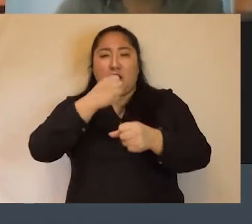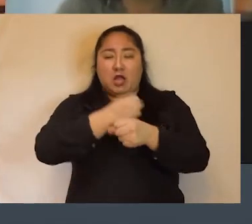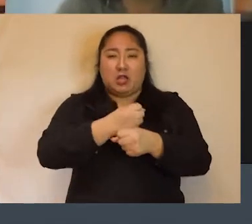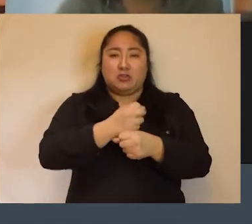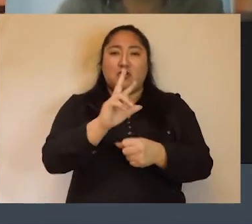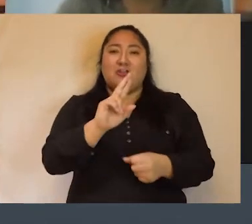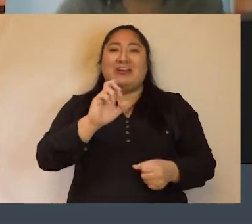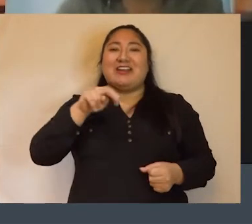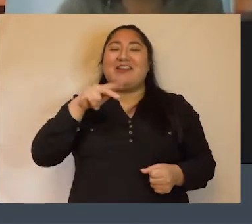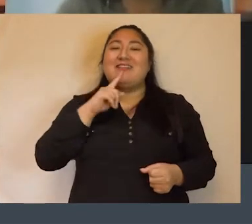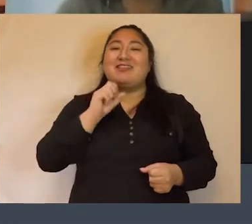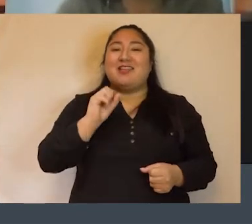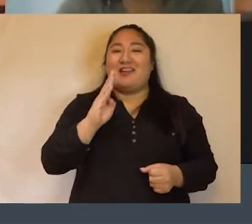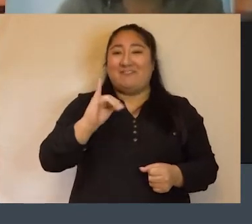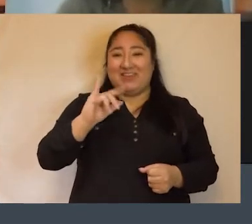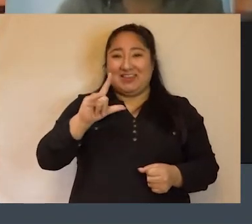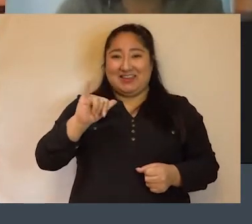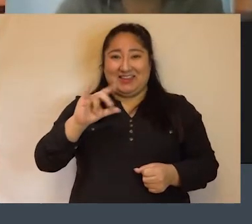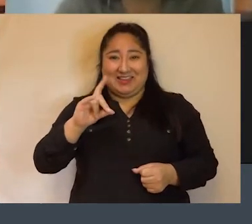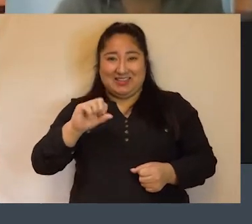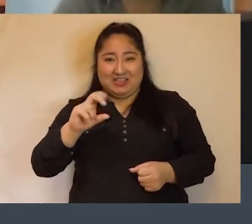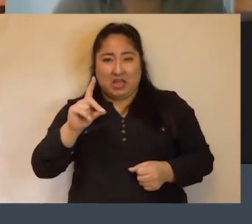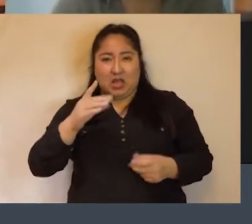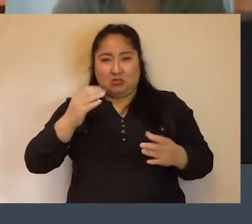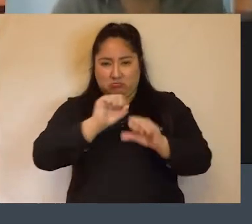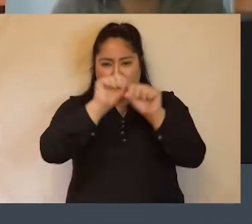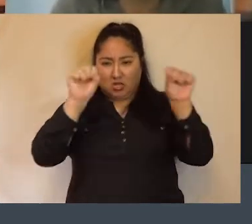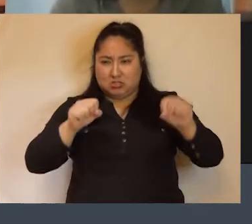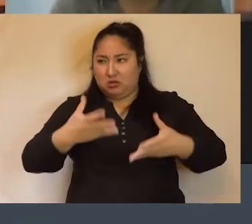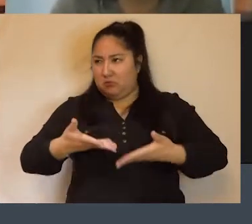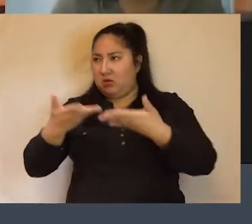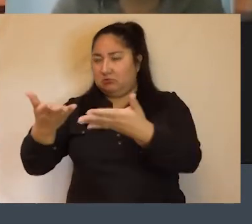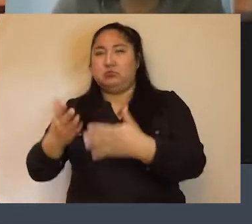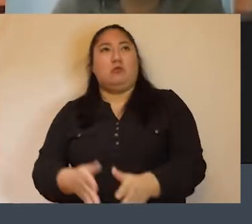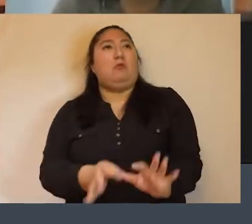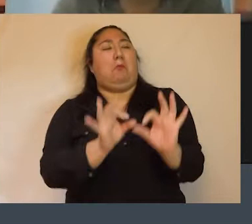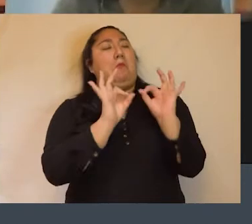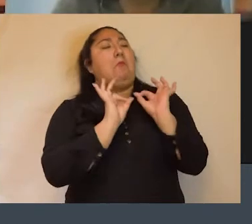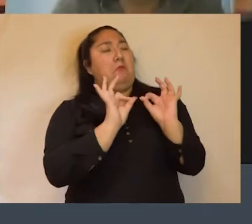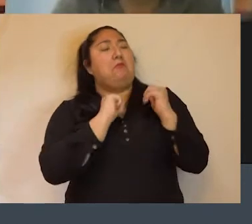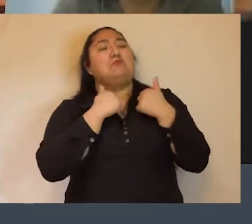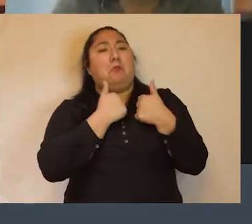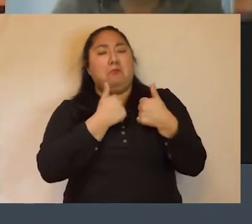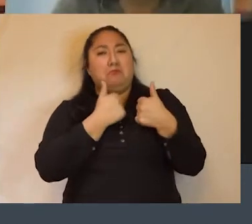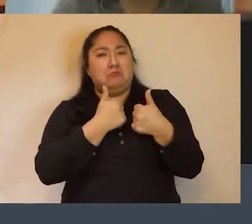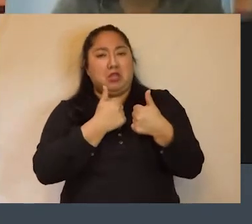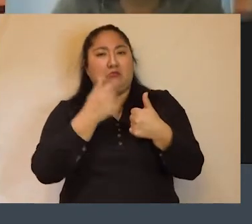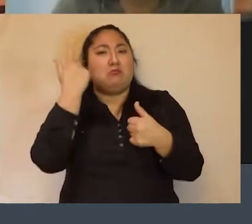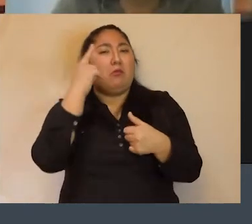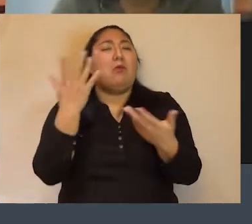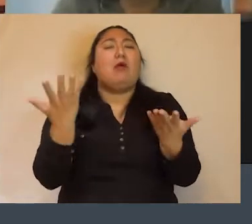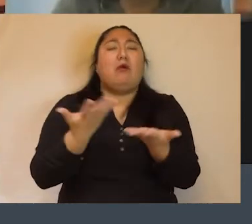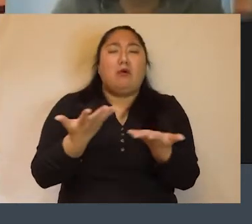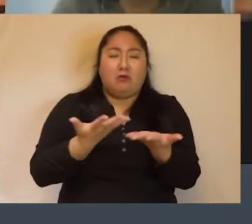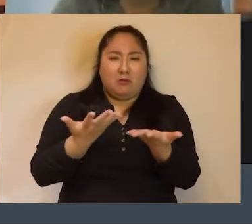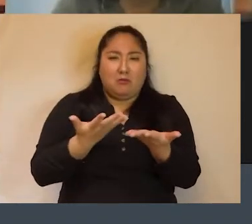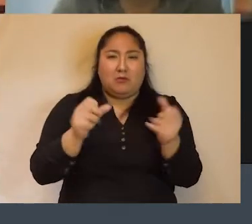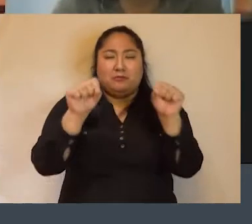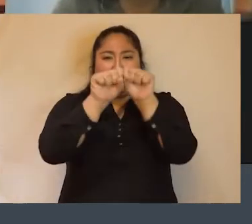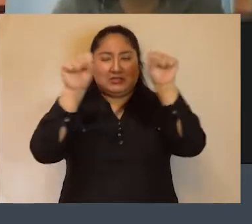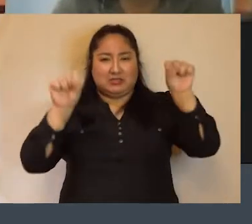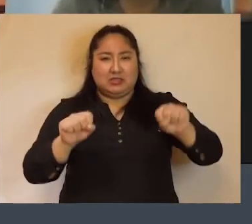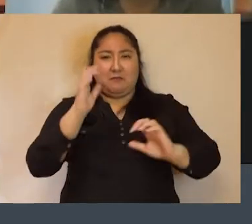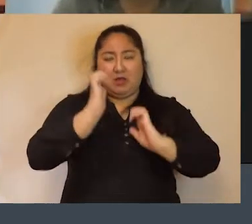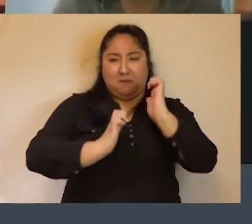¿sí?, las rentabilidades que entregó el sistema fueron espectaculares. Pero coincidió ¿con qué? Con el